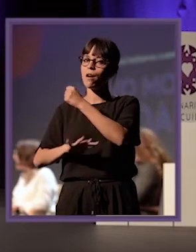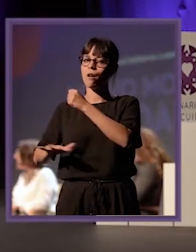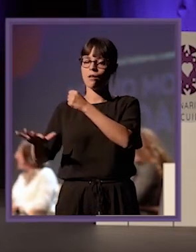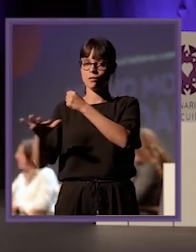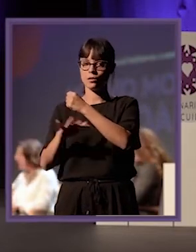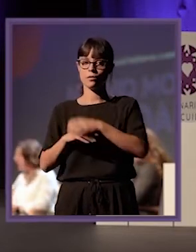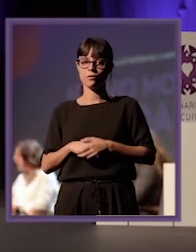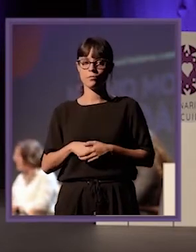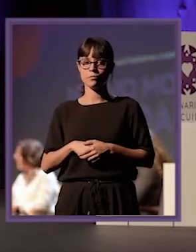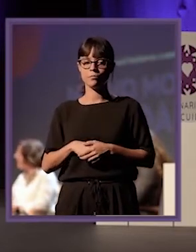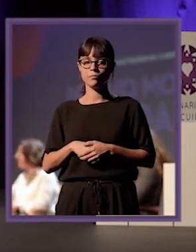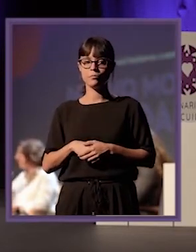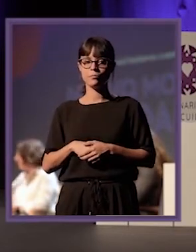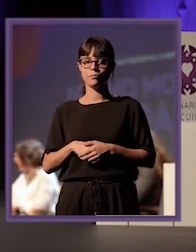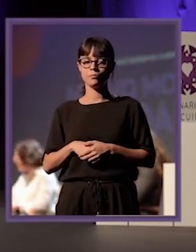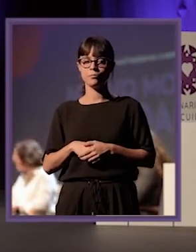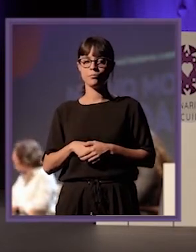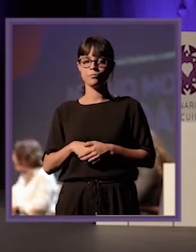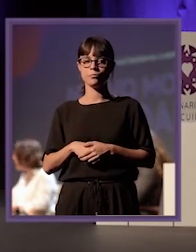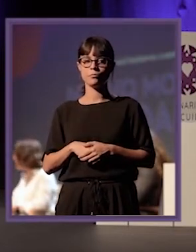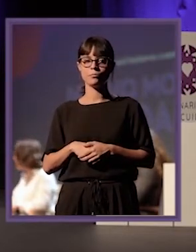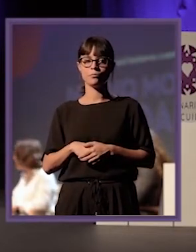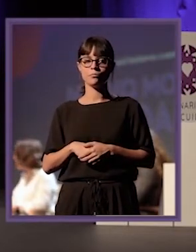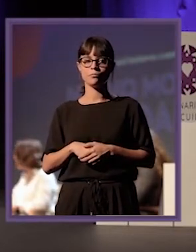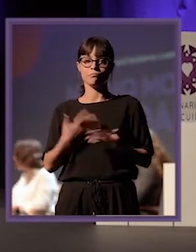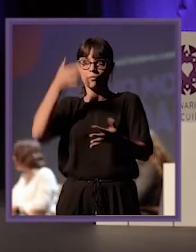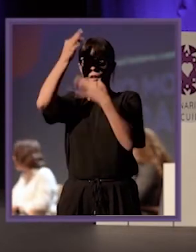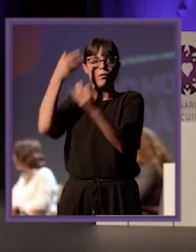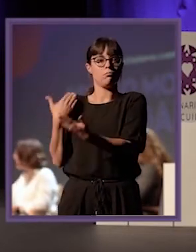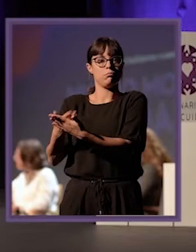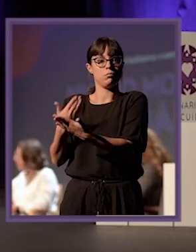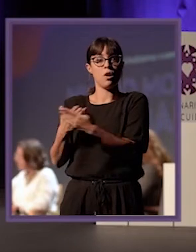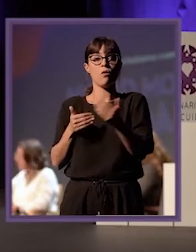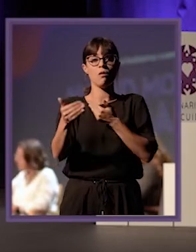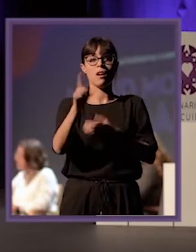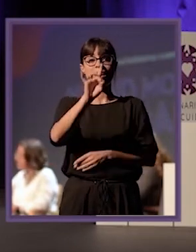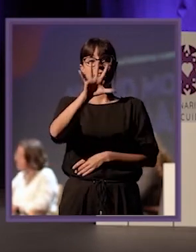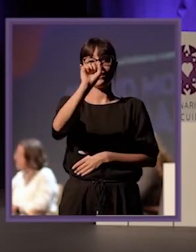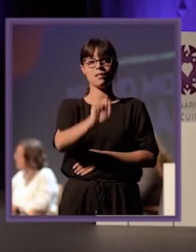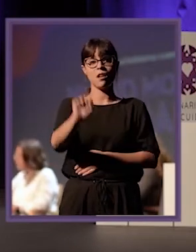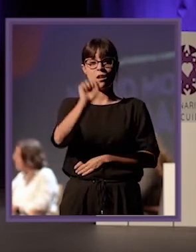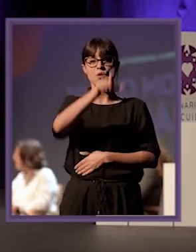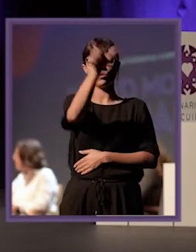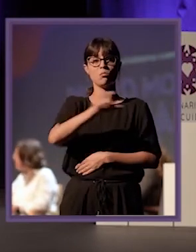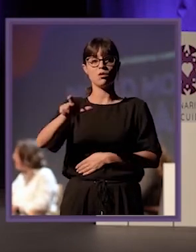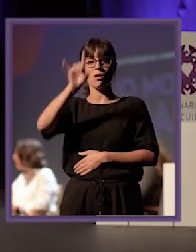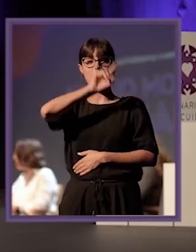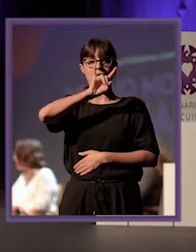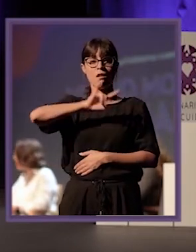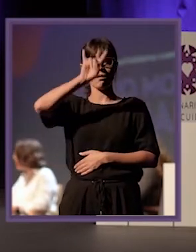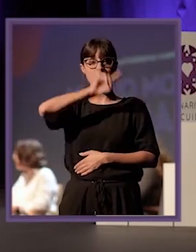propuesta. Tenemos la certeza, que lo sabemos, ya nos han dado los datos, que en 15 años seremos el 25% de la población